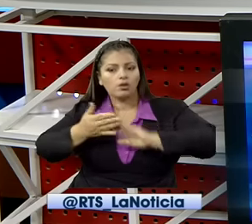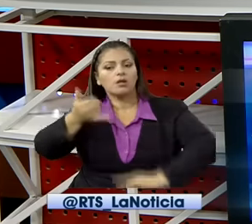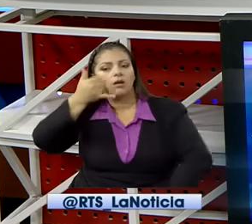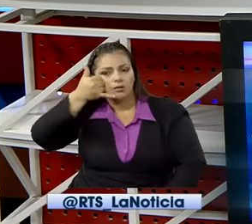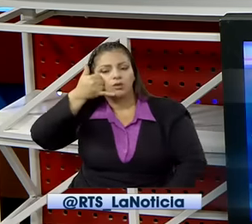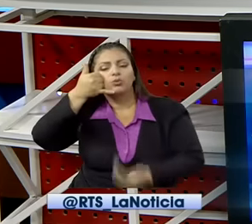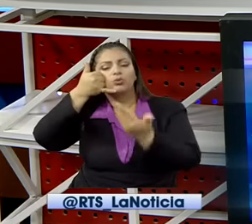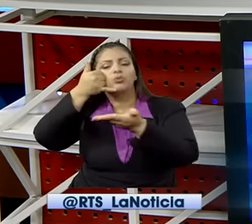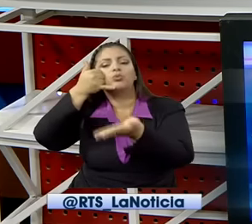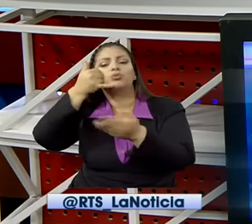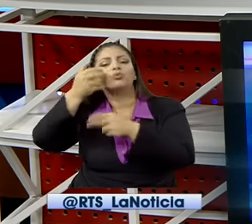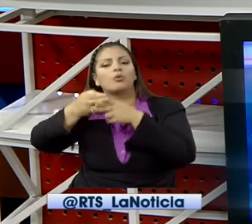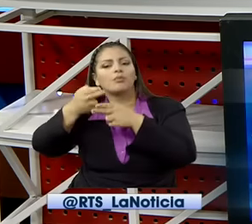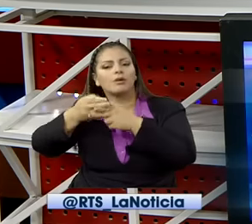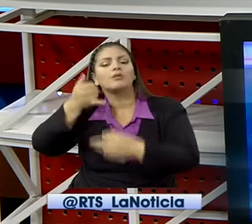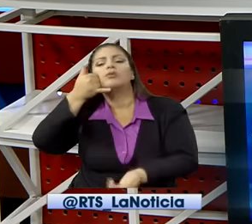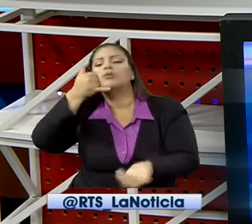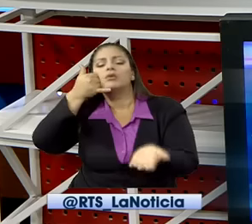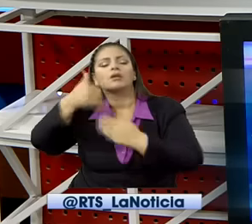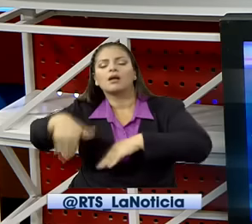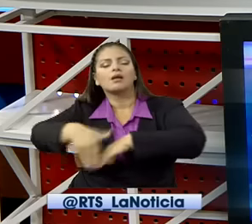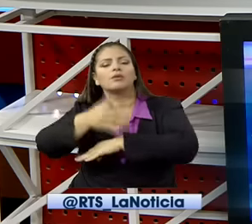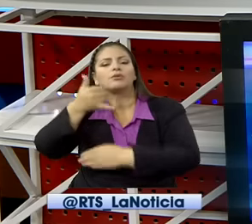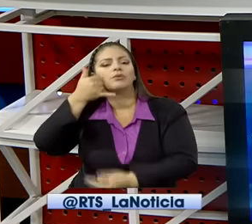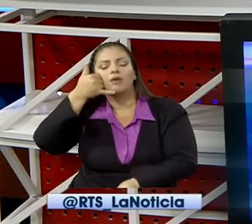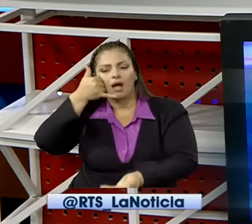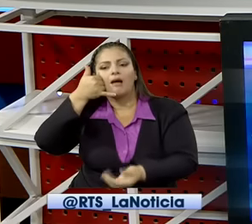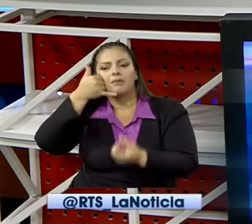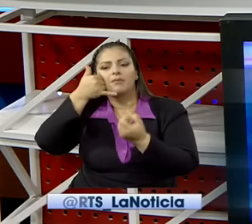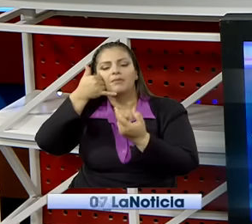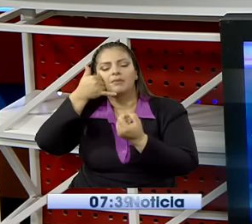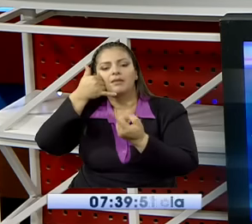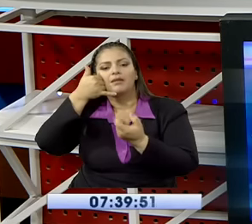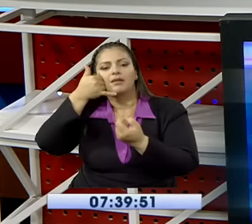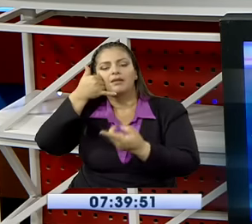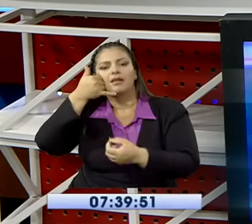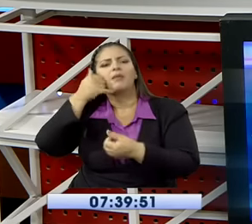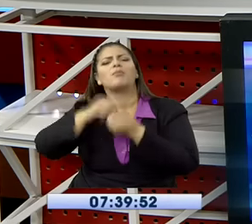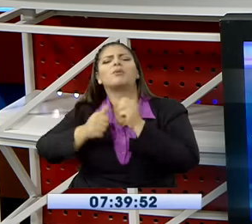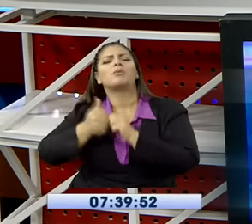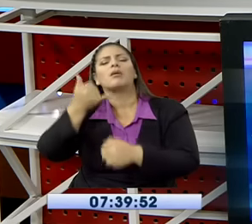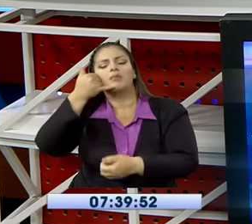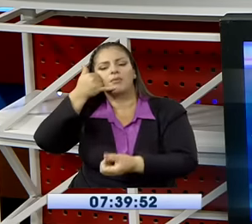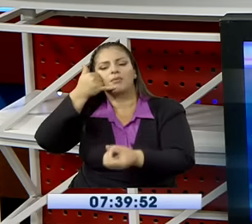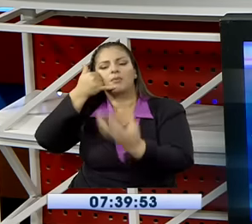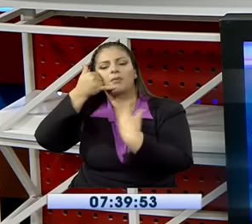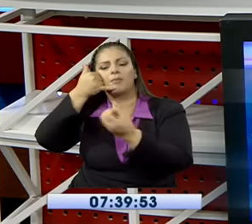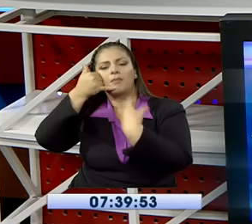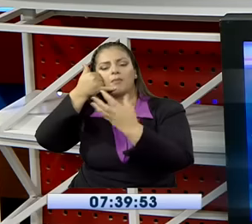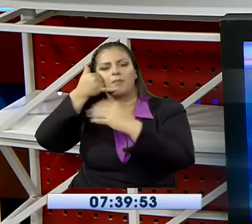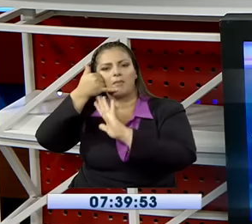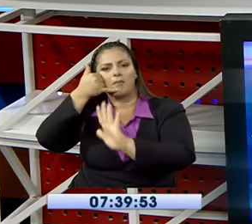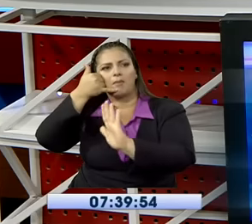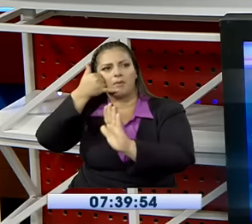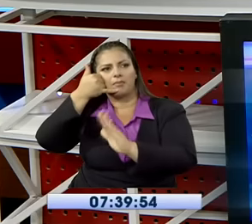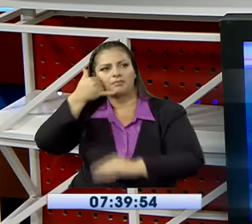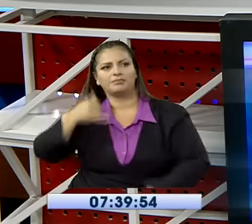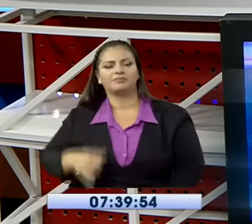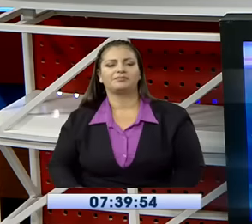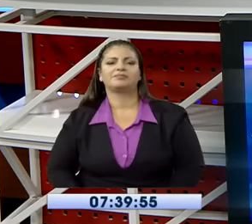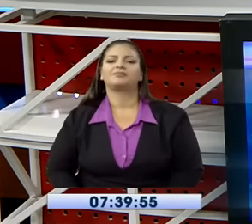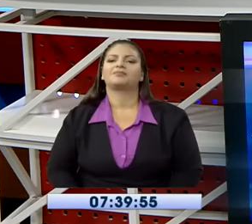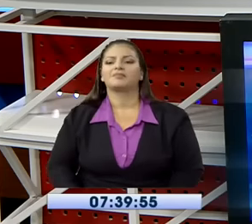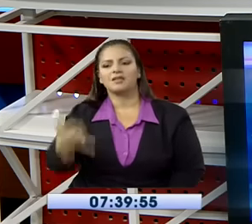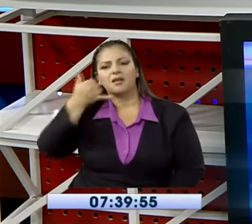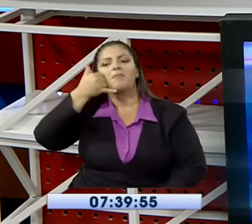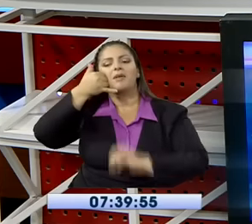se llama Marcos mairon Okay dónde vive usted en guasmo central ya cuál es el problema ya enseguida espérese un ratito espérese un ratito dice que a ya